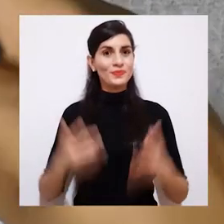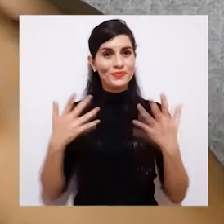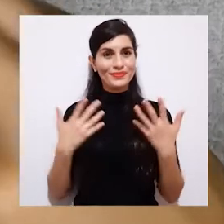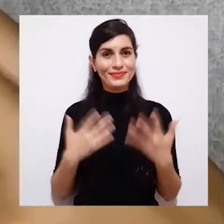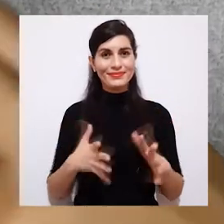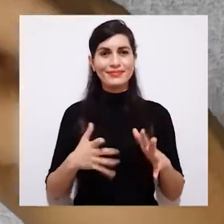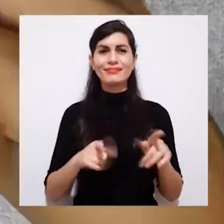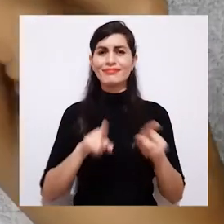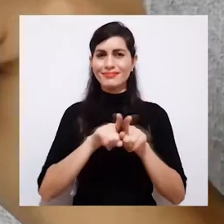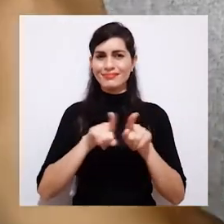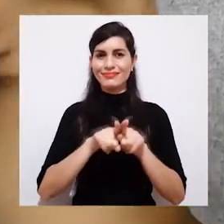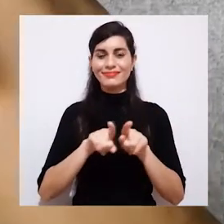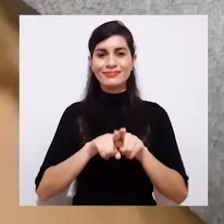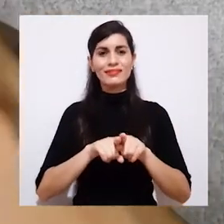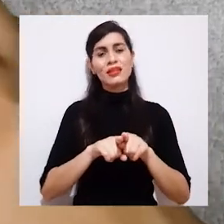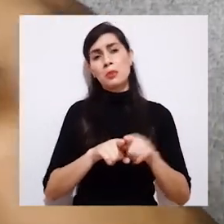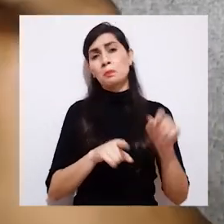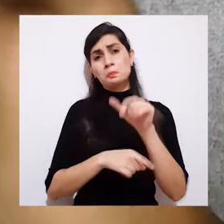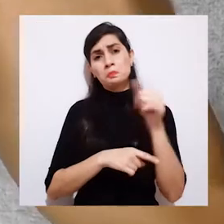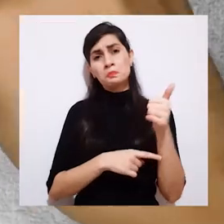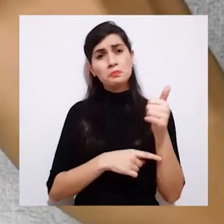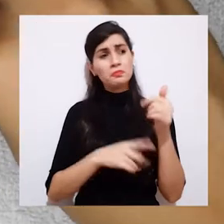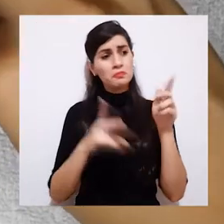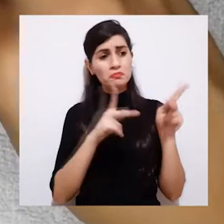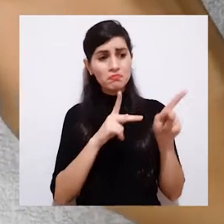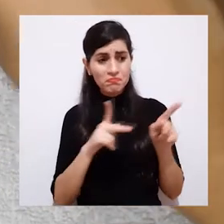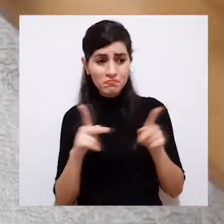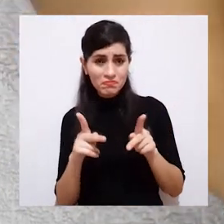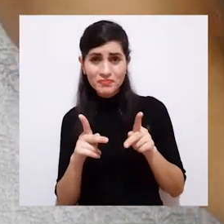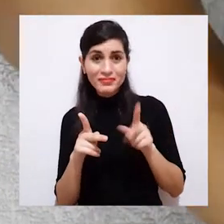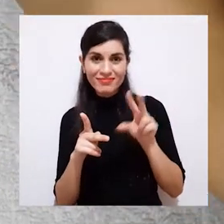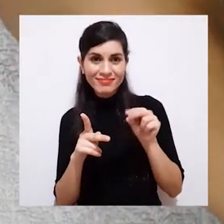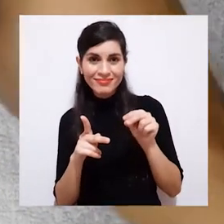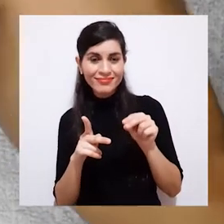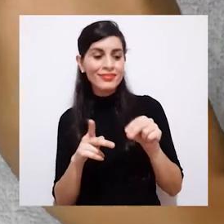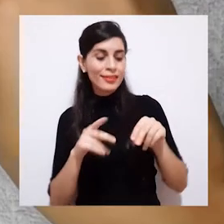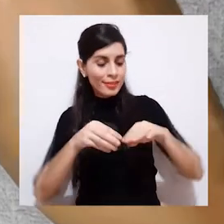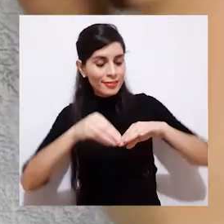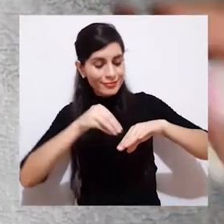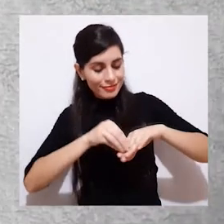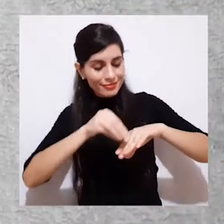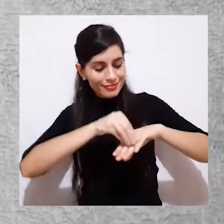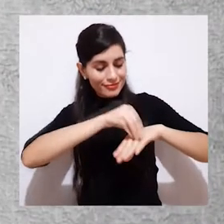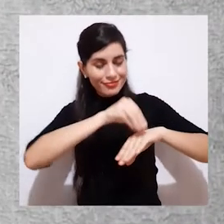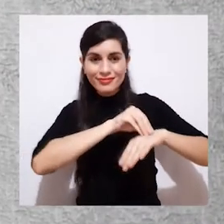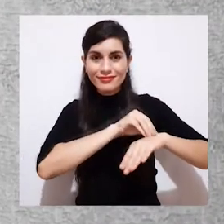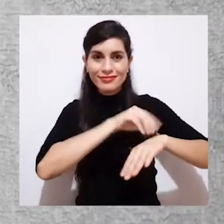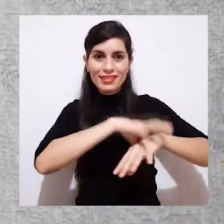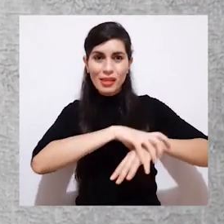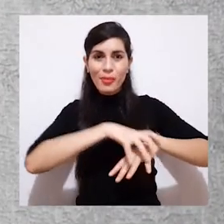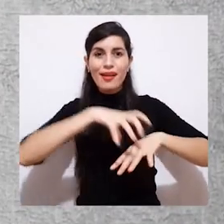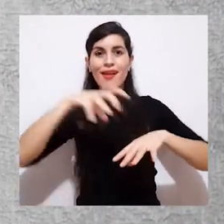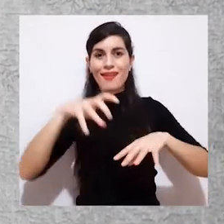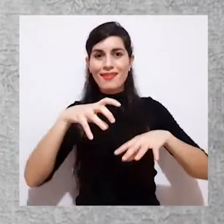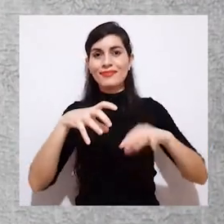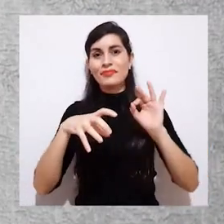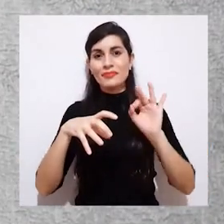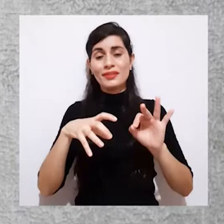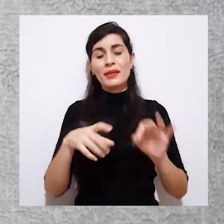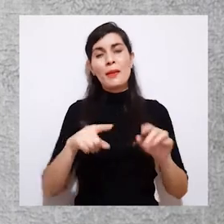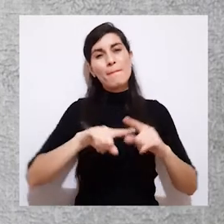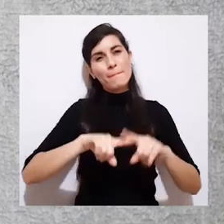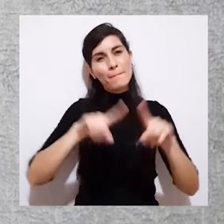Este efecto lo pueden realizar también con prótesis, es un poco más fácil ya que solo la tienen que pegar y pintar, pero hay varios tipos de